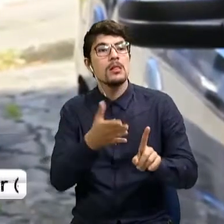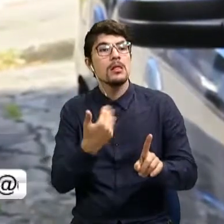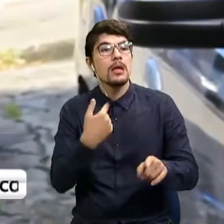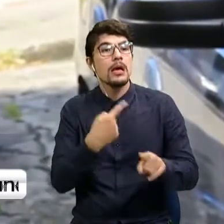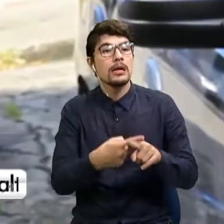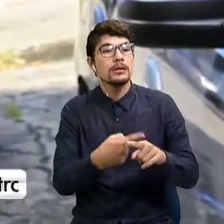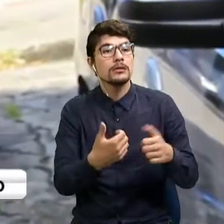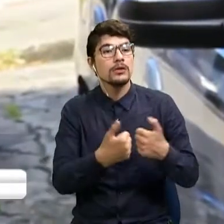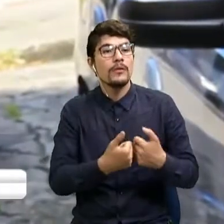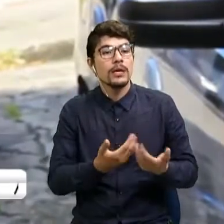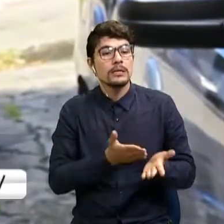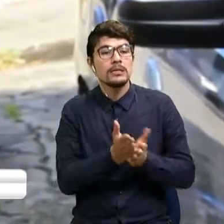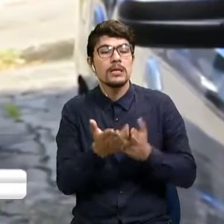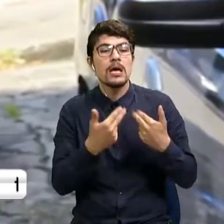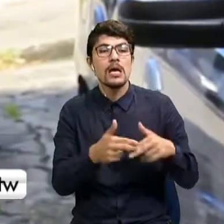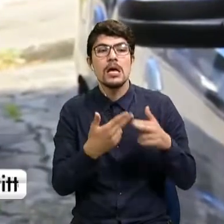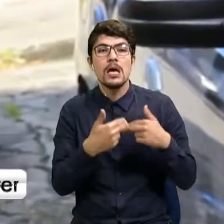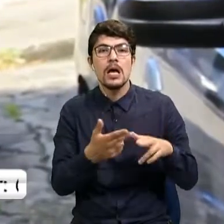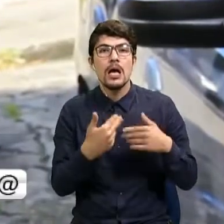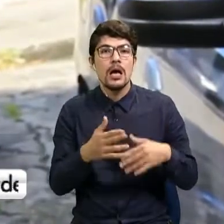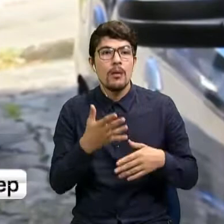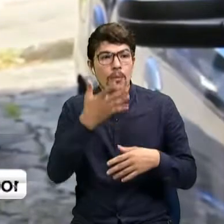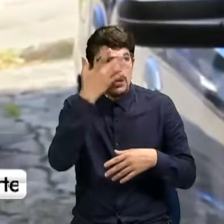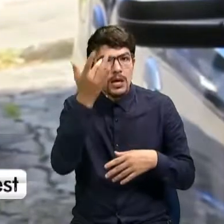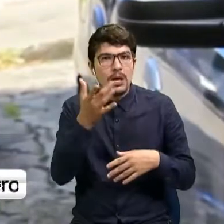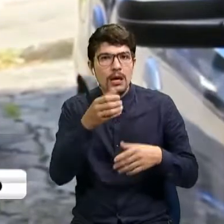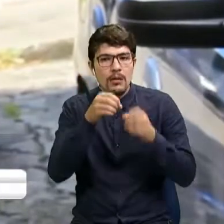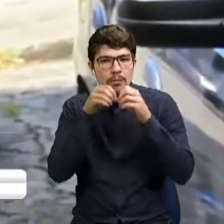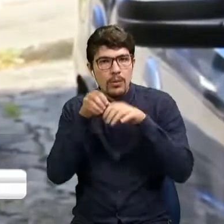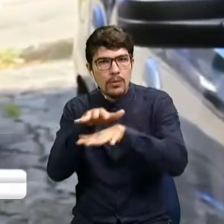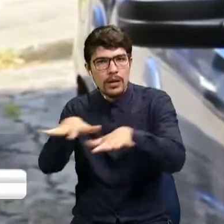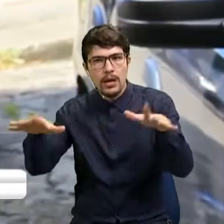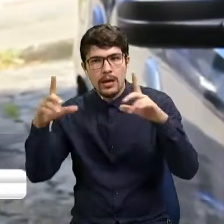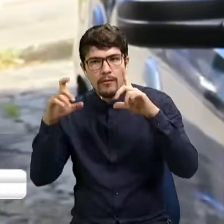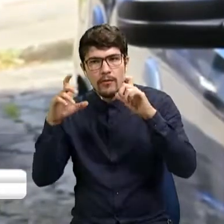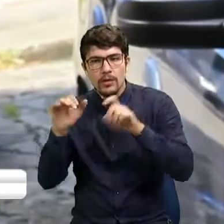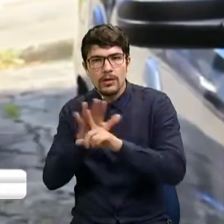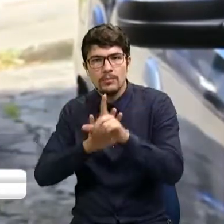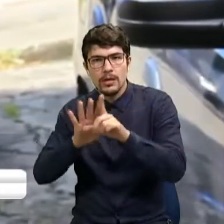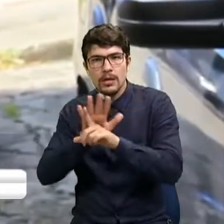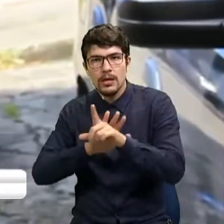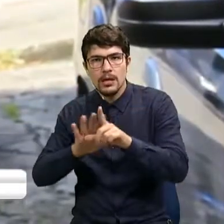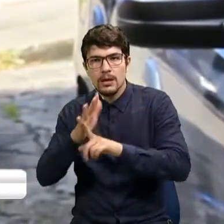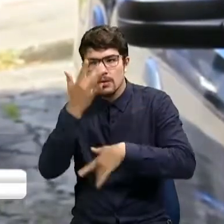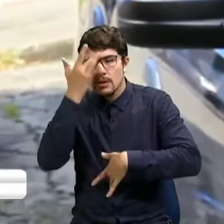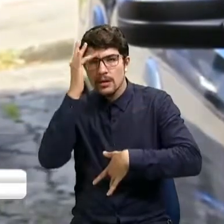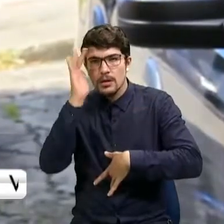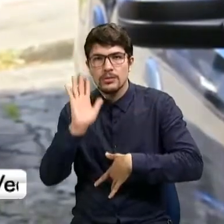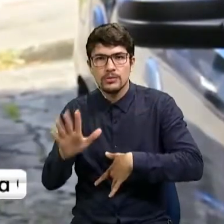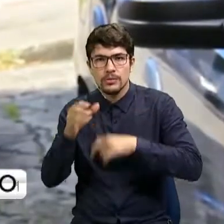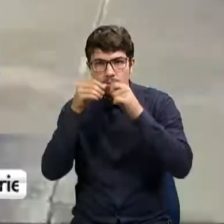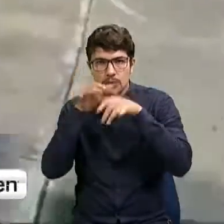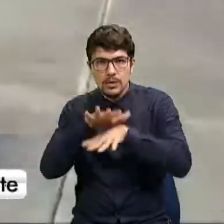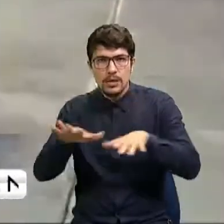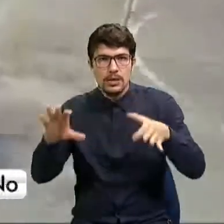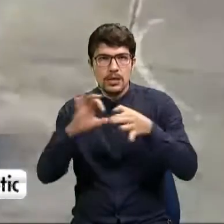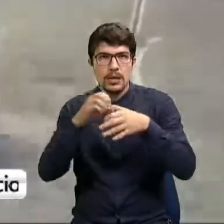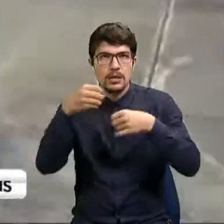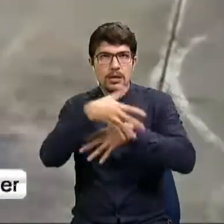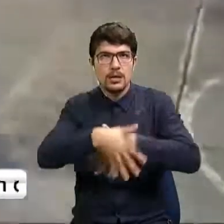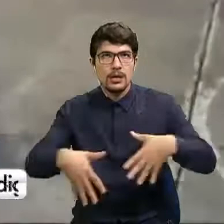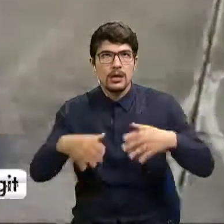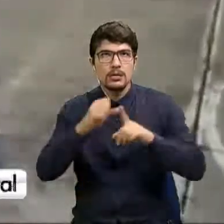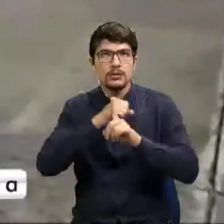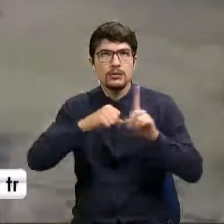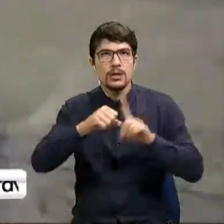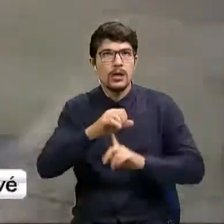continuara teniendo relaciones sexuales a cambio de no publicar fotografías y vídeos íntimos en redes sociales la captura